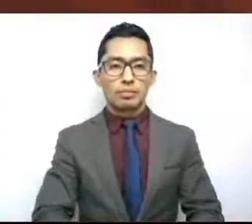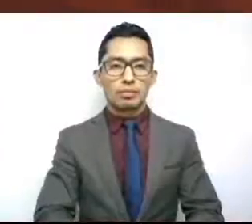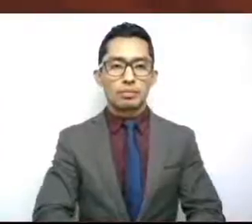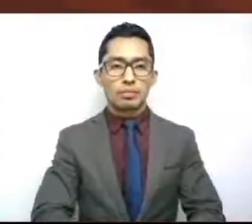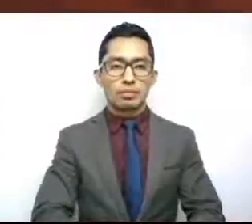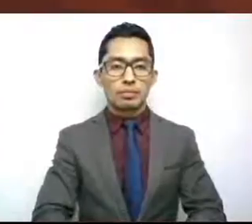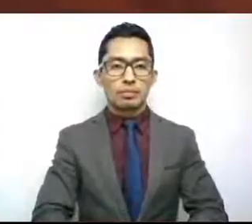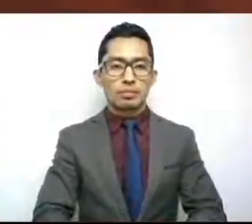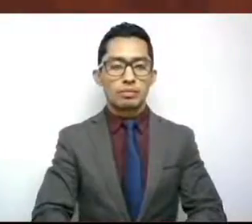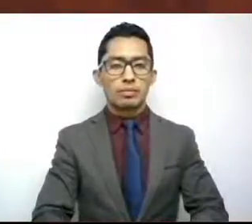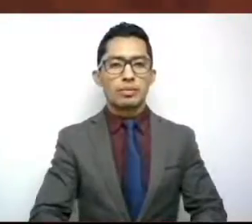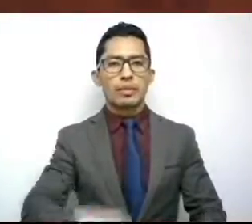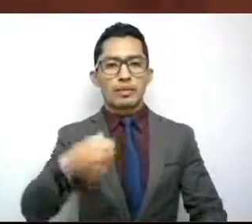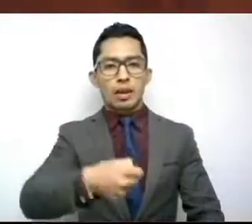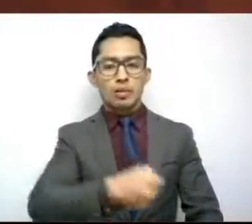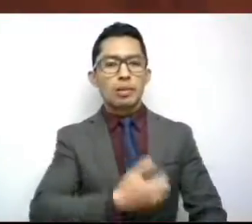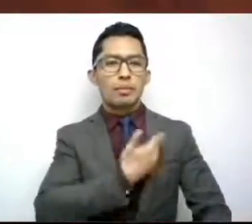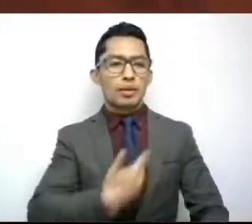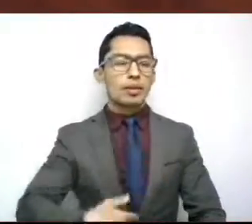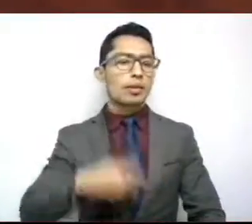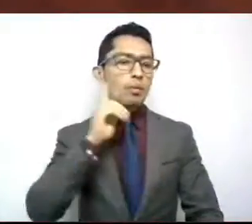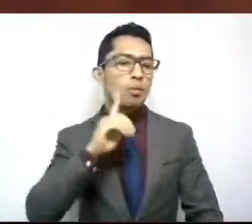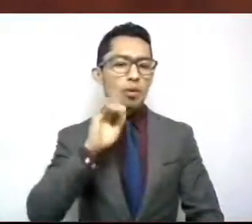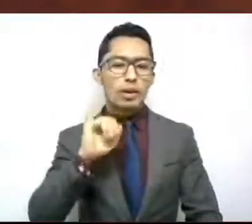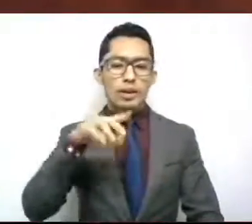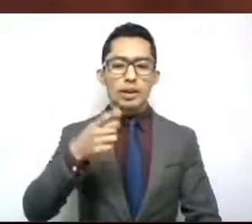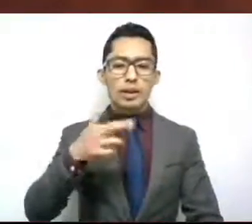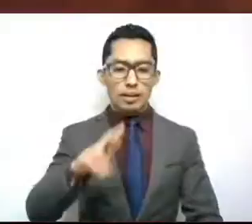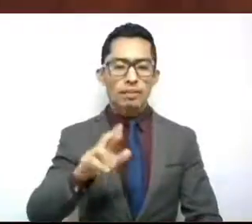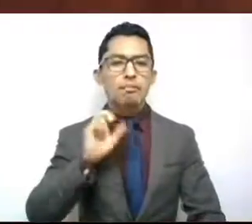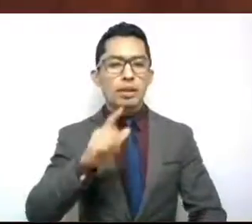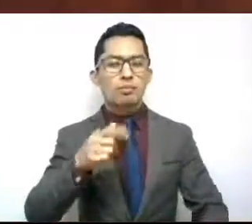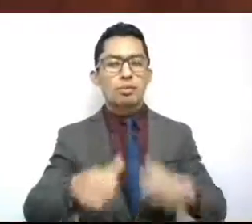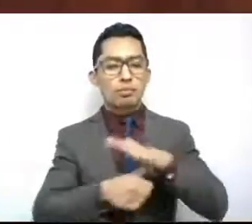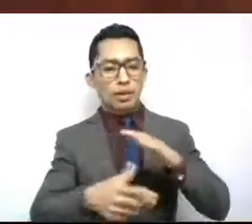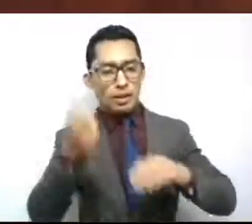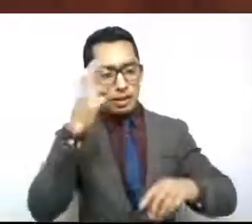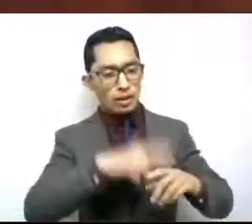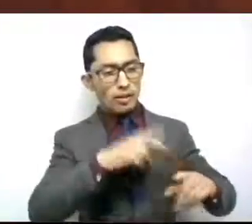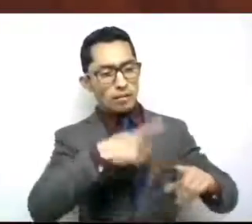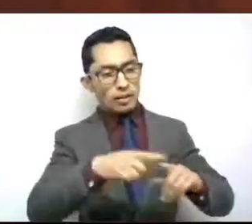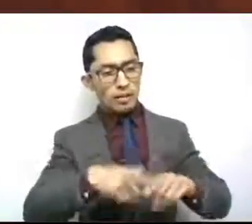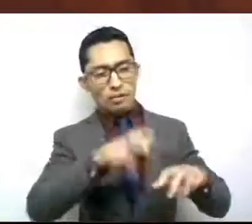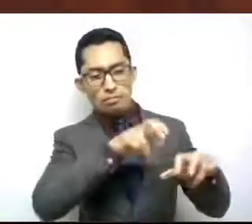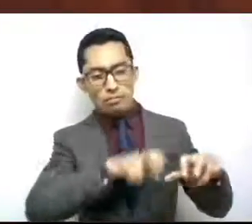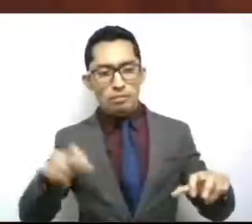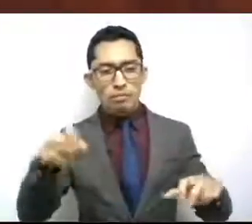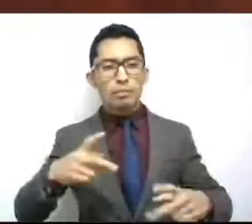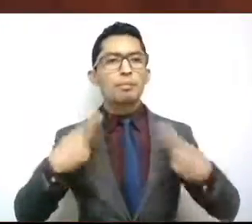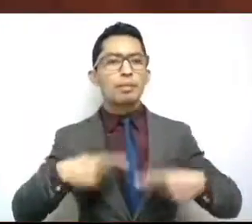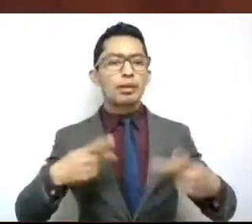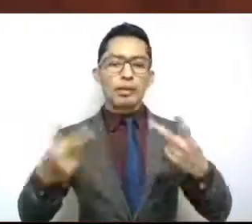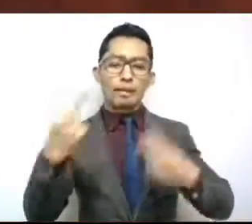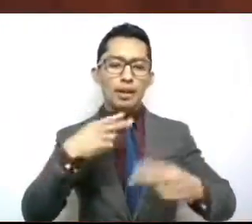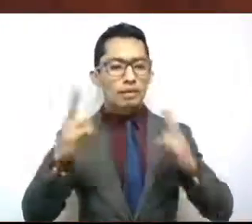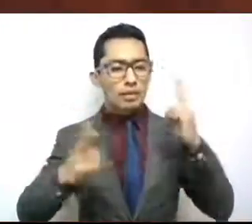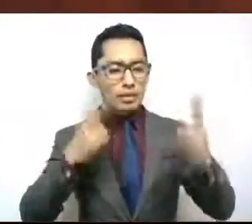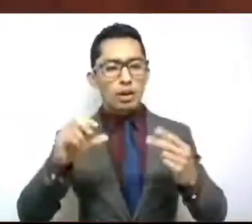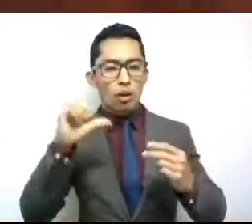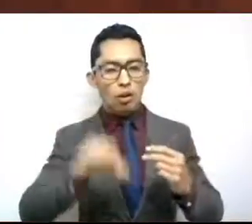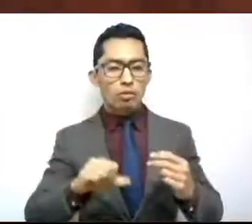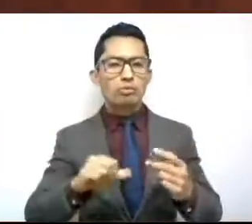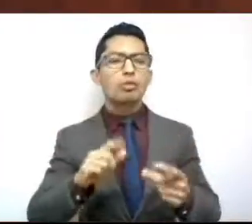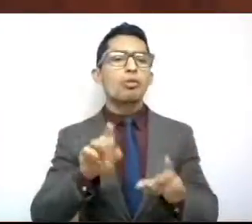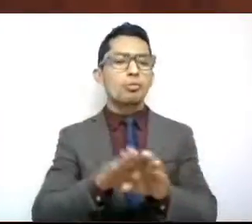Saludo a la presidenta Ingrid Chemerinsky, a los integrantes de la mesa directiva, público que nos acompaña en las redes